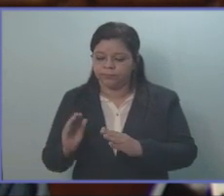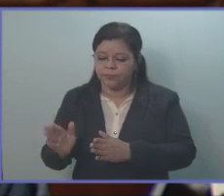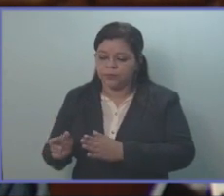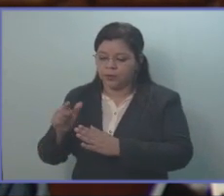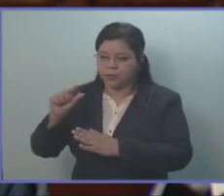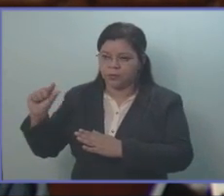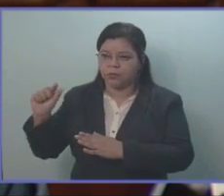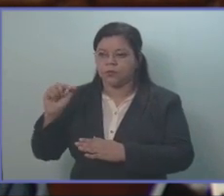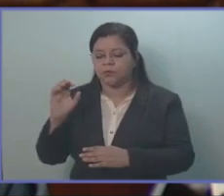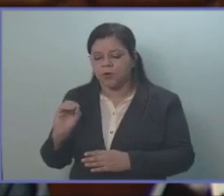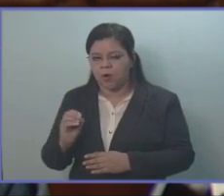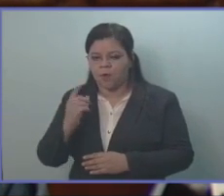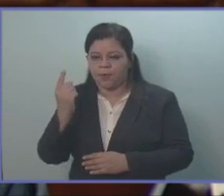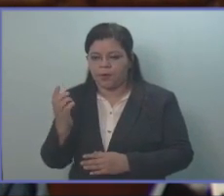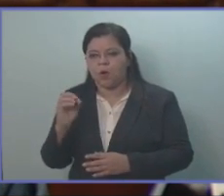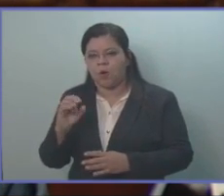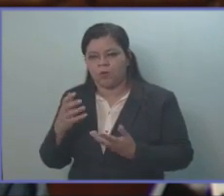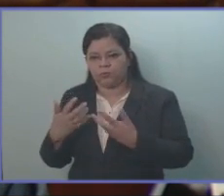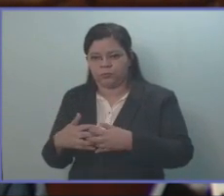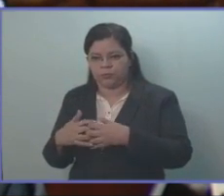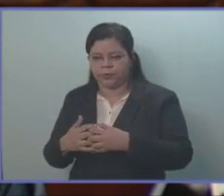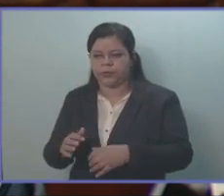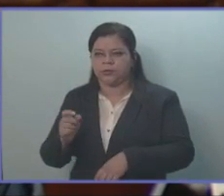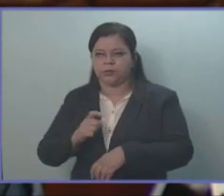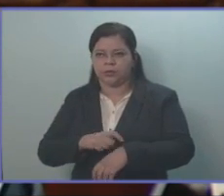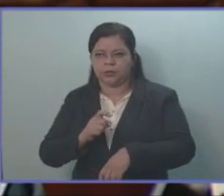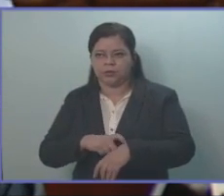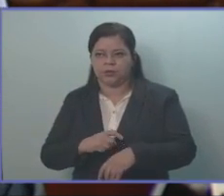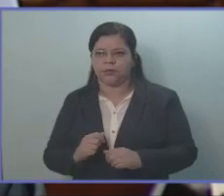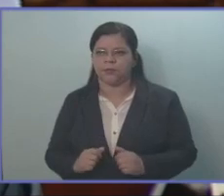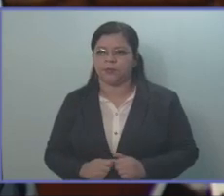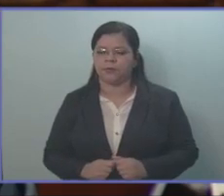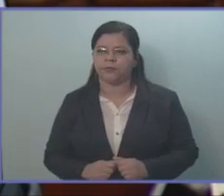persona natural y jurídica durante el periodo vedado.